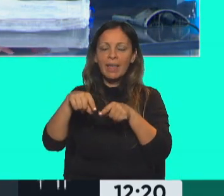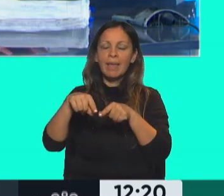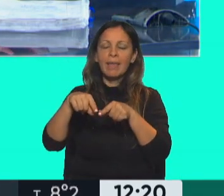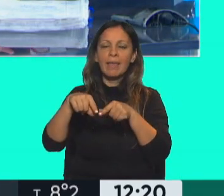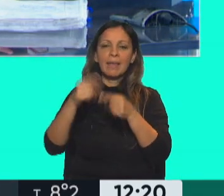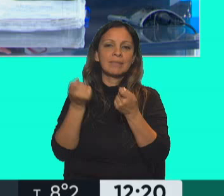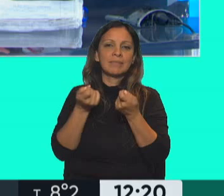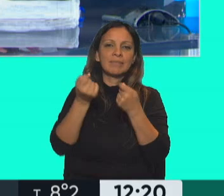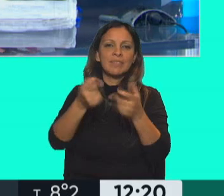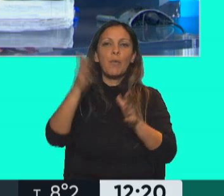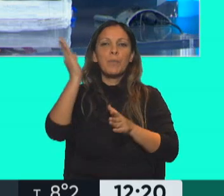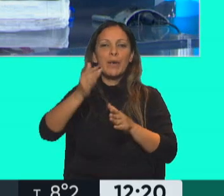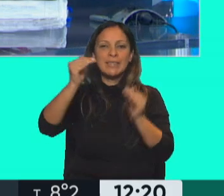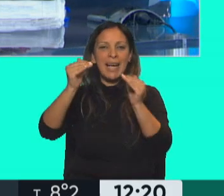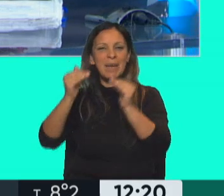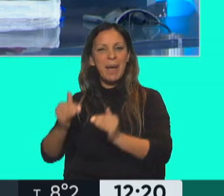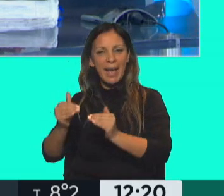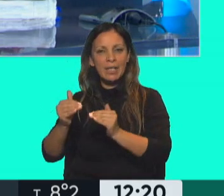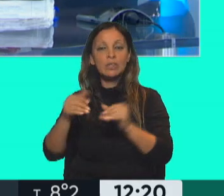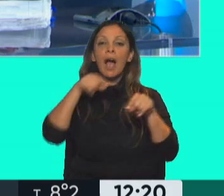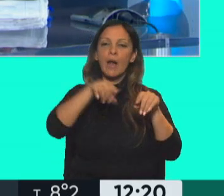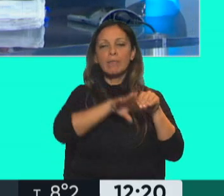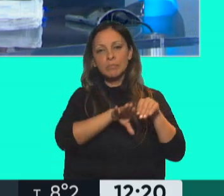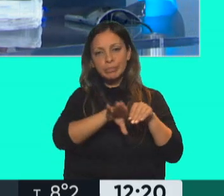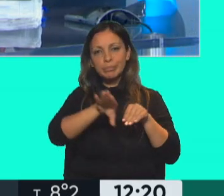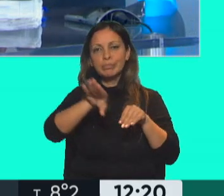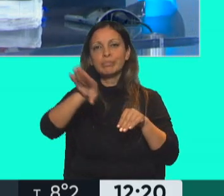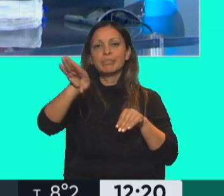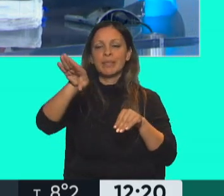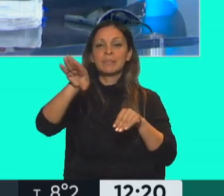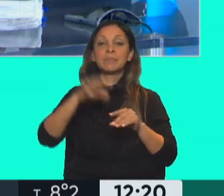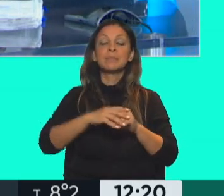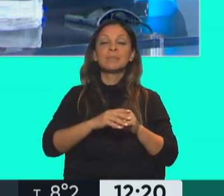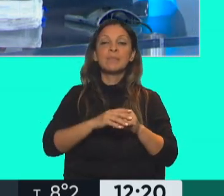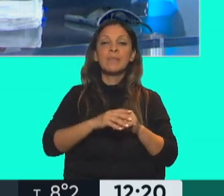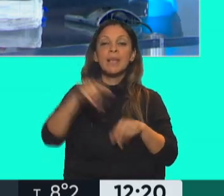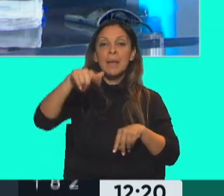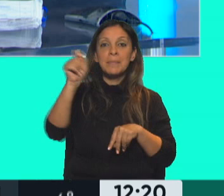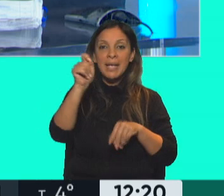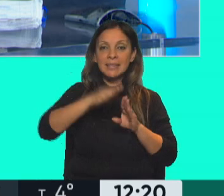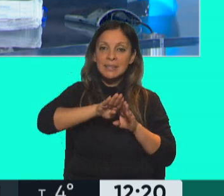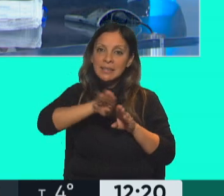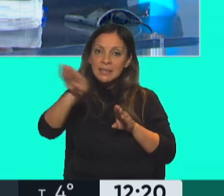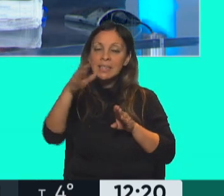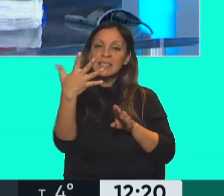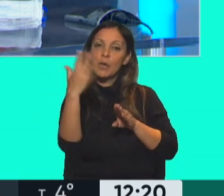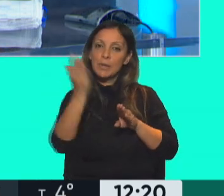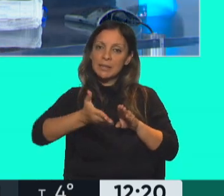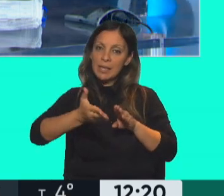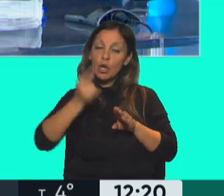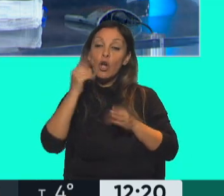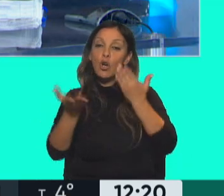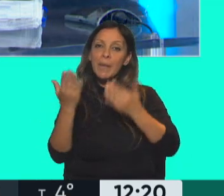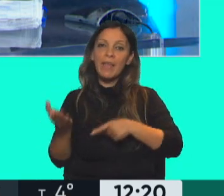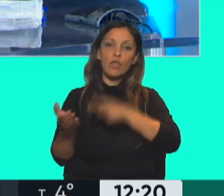indicador que mide el INDEC, y tenemos una recuperación en el mes del 5%. Si lo comparamos con abril del